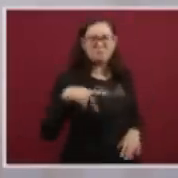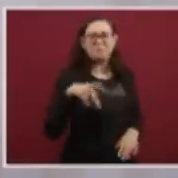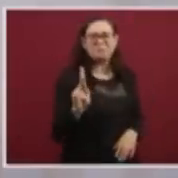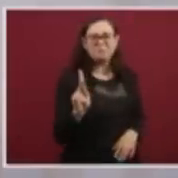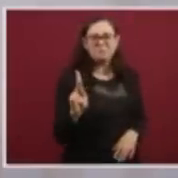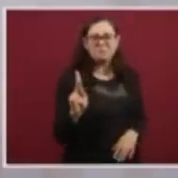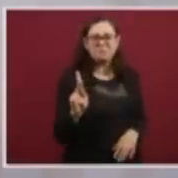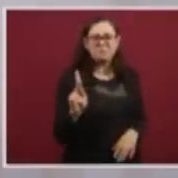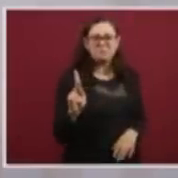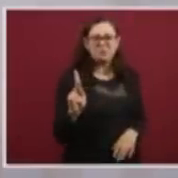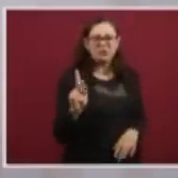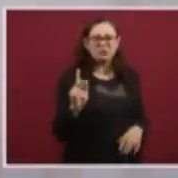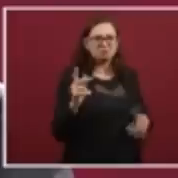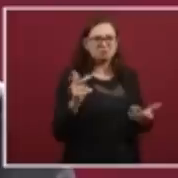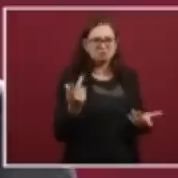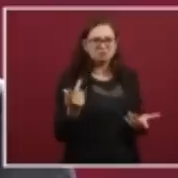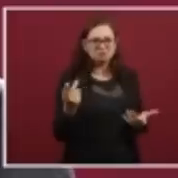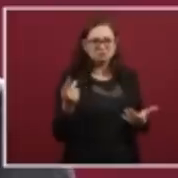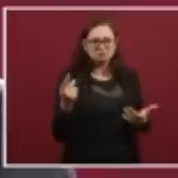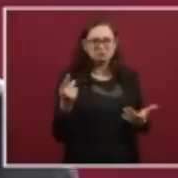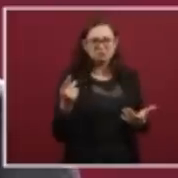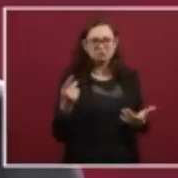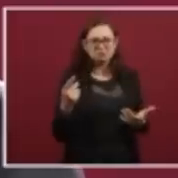después de todo lo que había dicho,